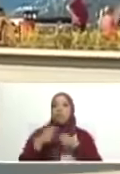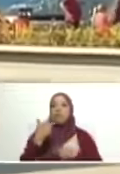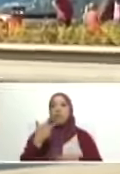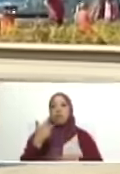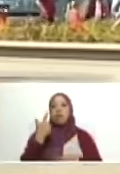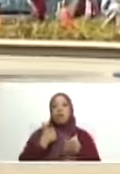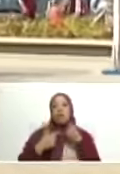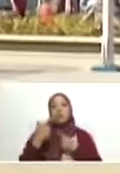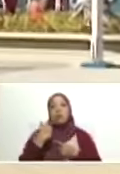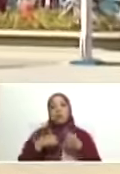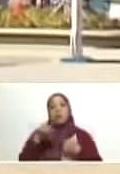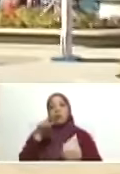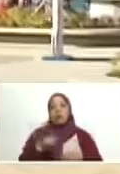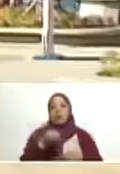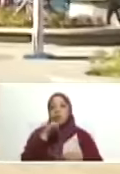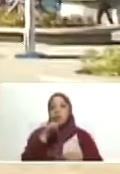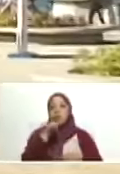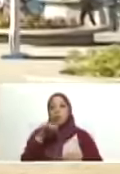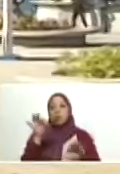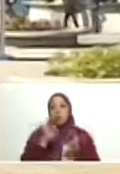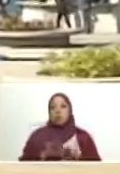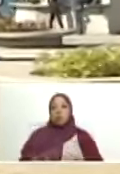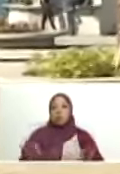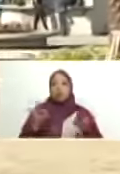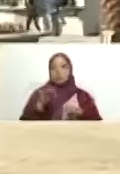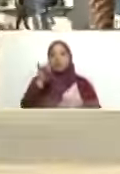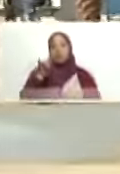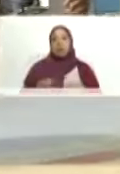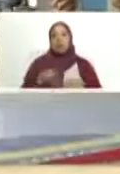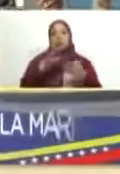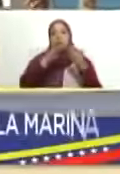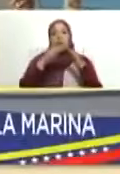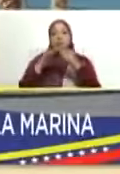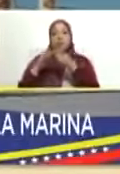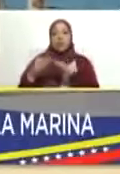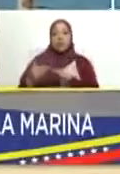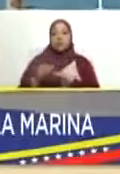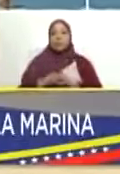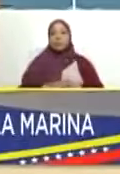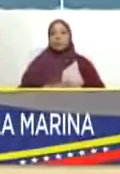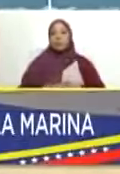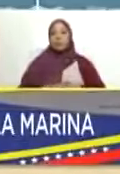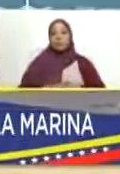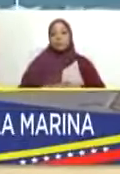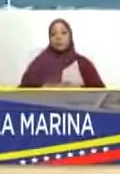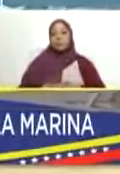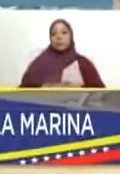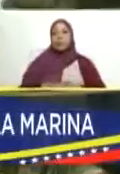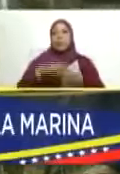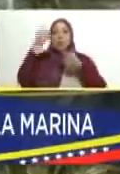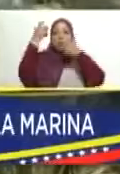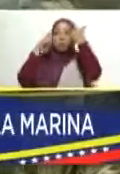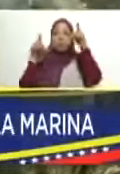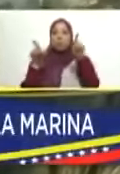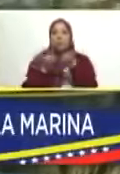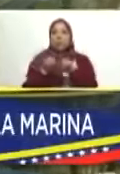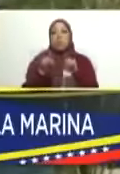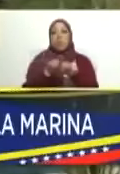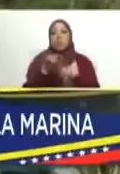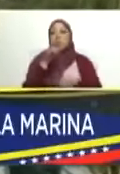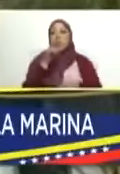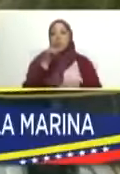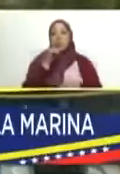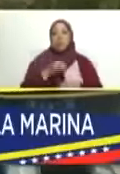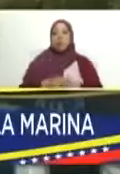Terán? Además, no solo el bulevar, sino también la comunidad. Eso lo aprendimos de Chávez, presidente, cuando el golpe de timón